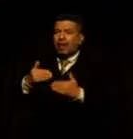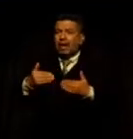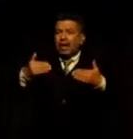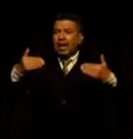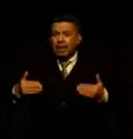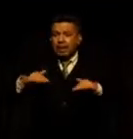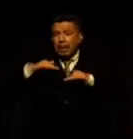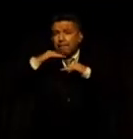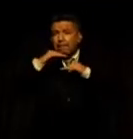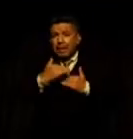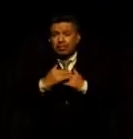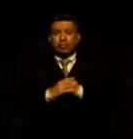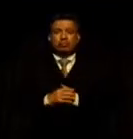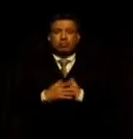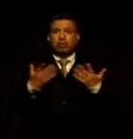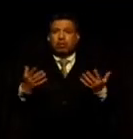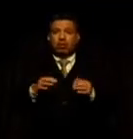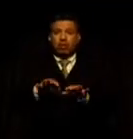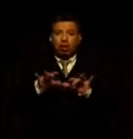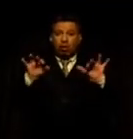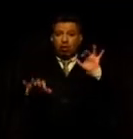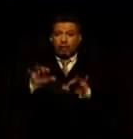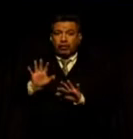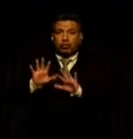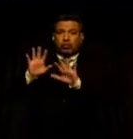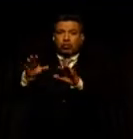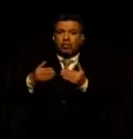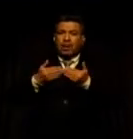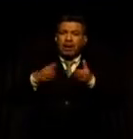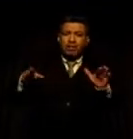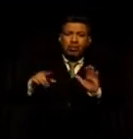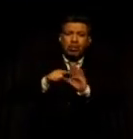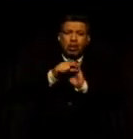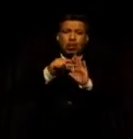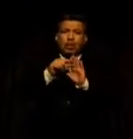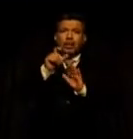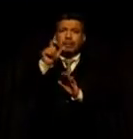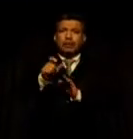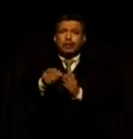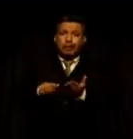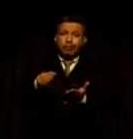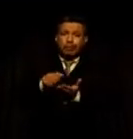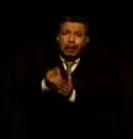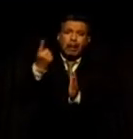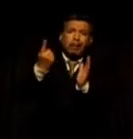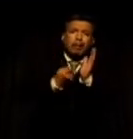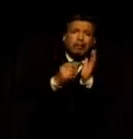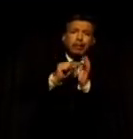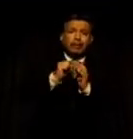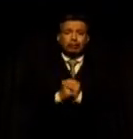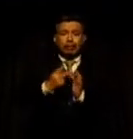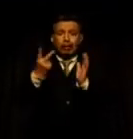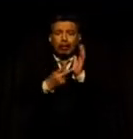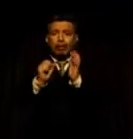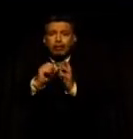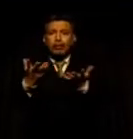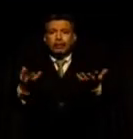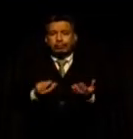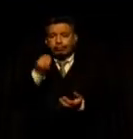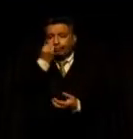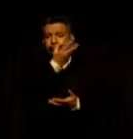no tiene un sentido utilizando a sucursal física para abrir una cuenta a alguien que va a depositar mil pesos o dos mil pesos